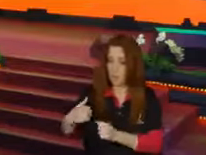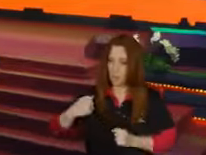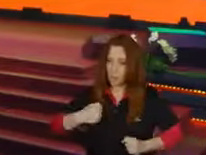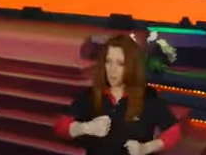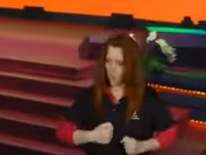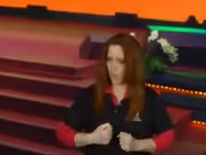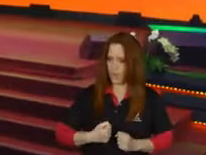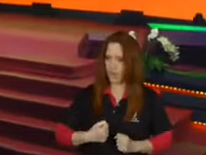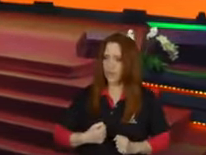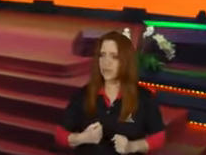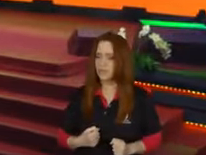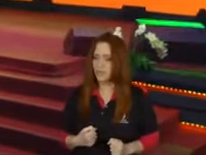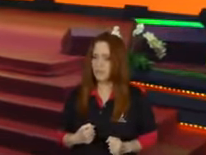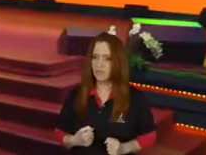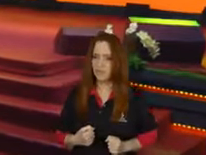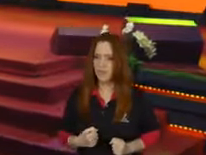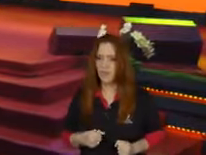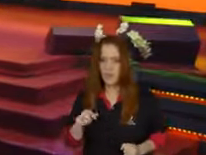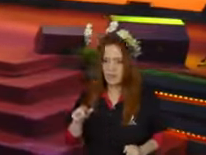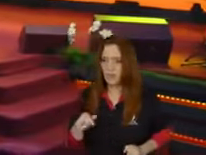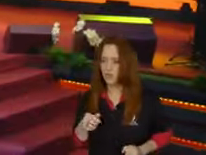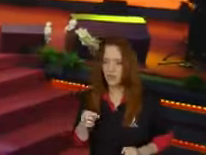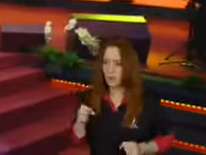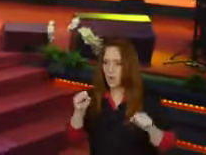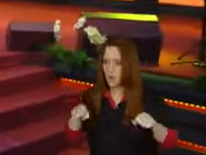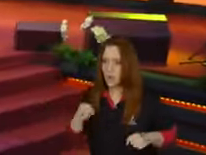nada, pero todo lo supliré.